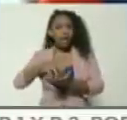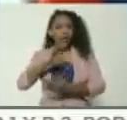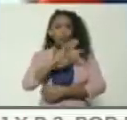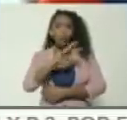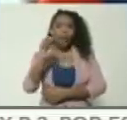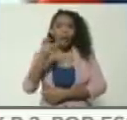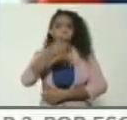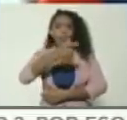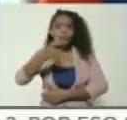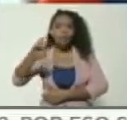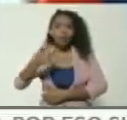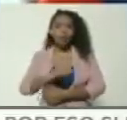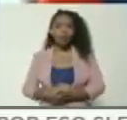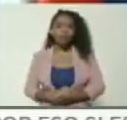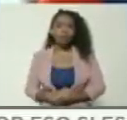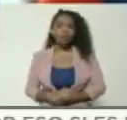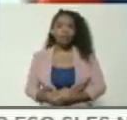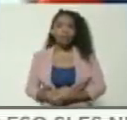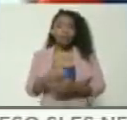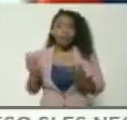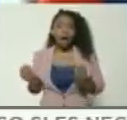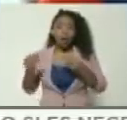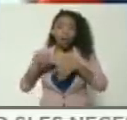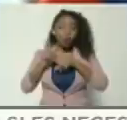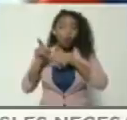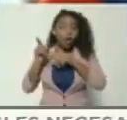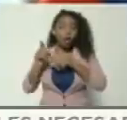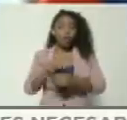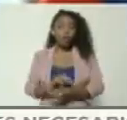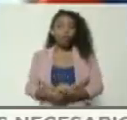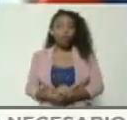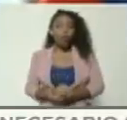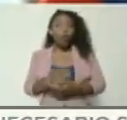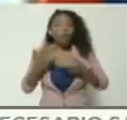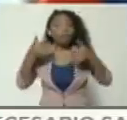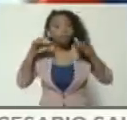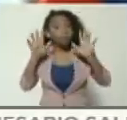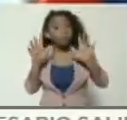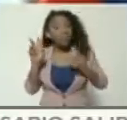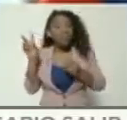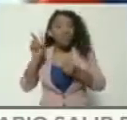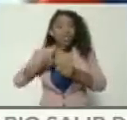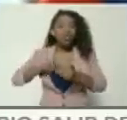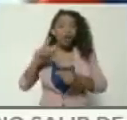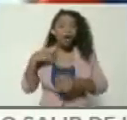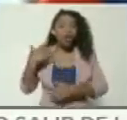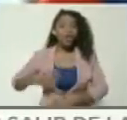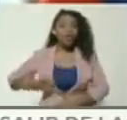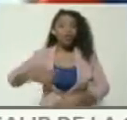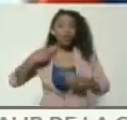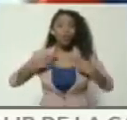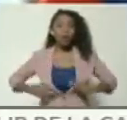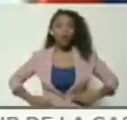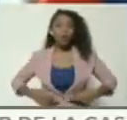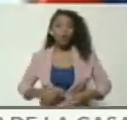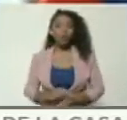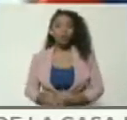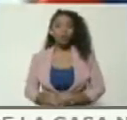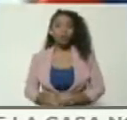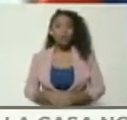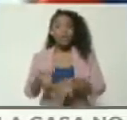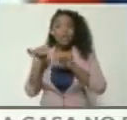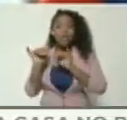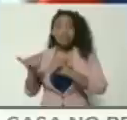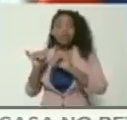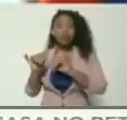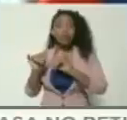civiles cómplices con ellos por presuntas vulneraciones a los derechos humanos. Asimismo,